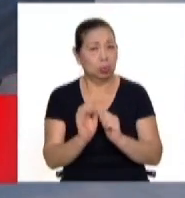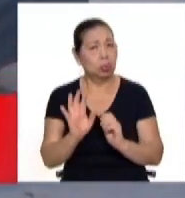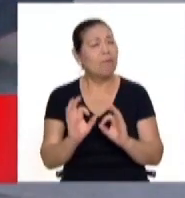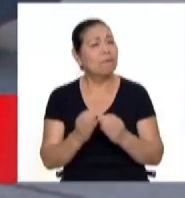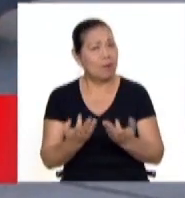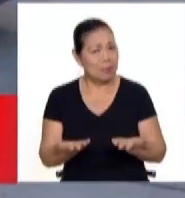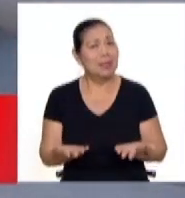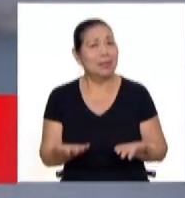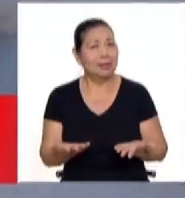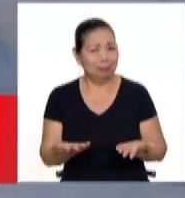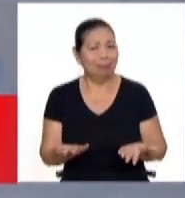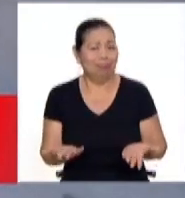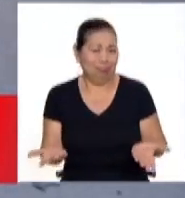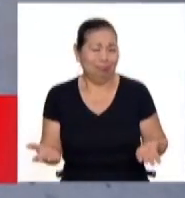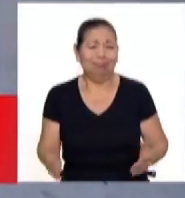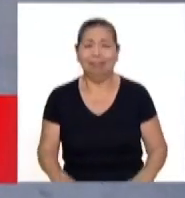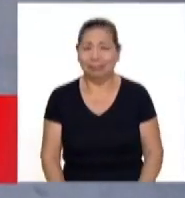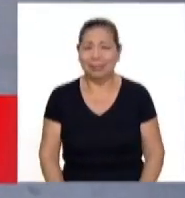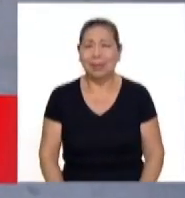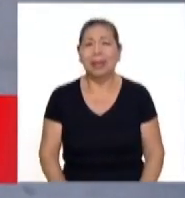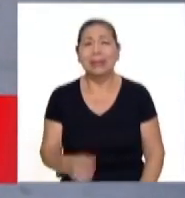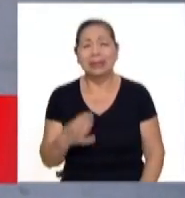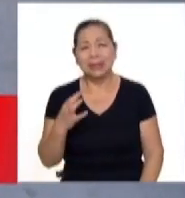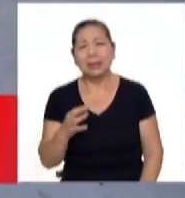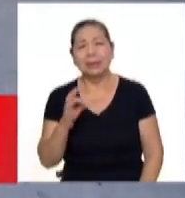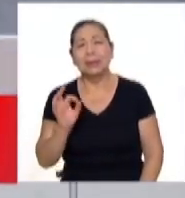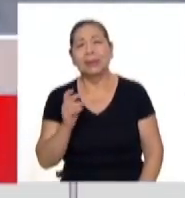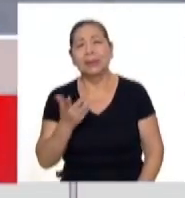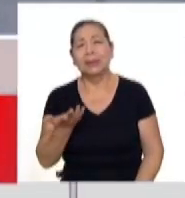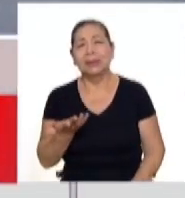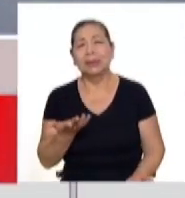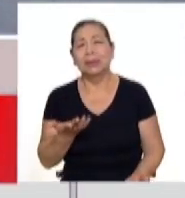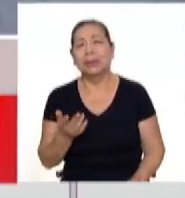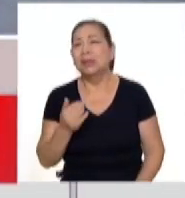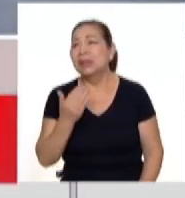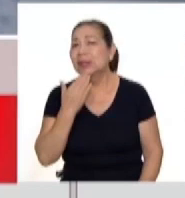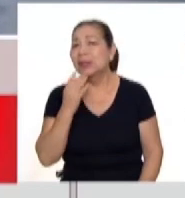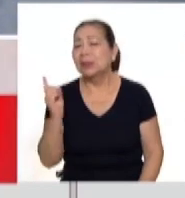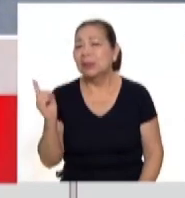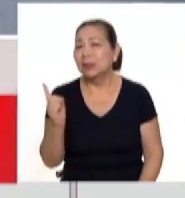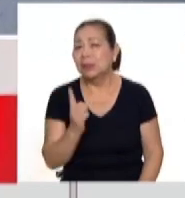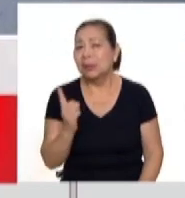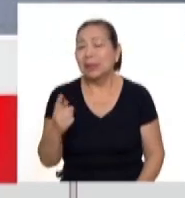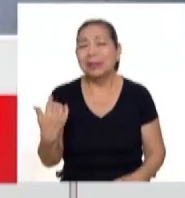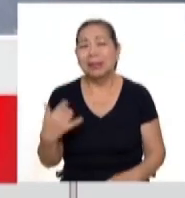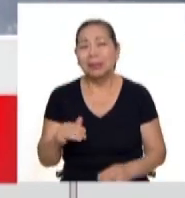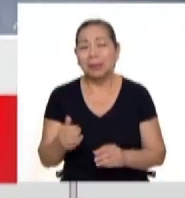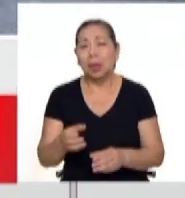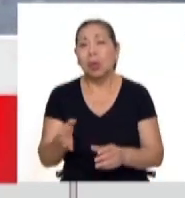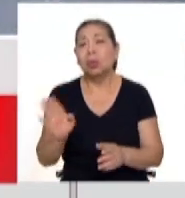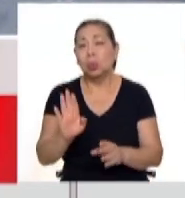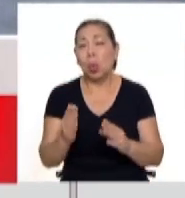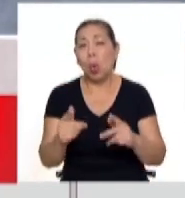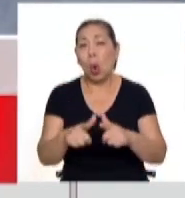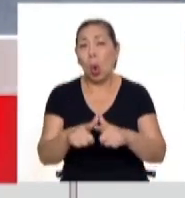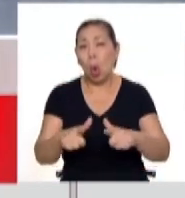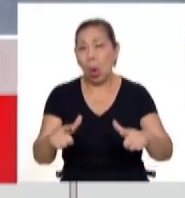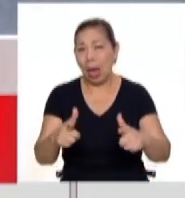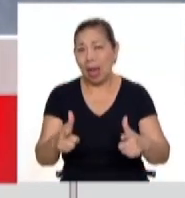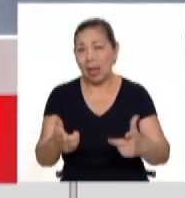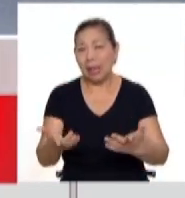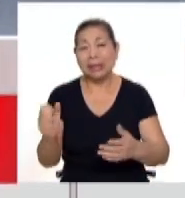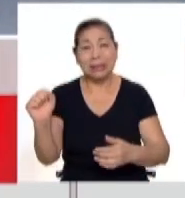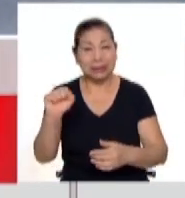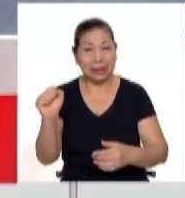familia y pues también habría sido blanco de ataques de desconocidos sujetos, ya que dejaron en la puerta de su local solo